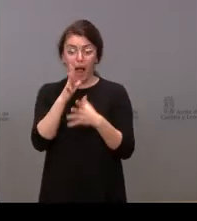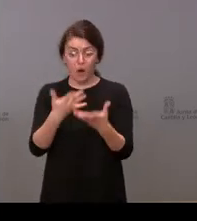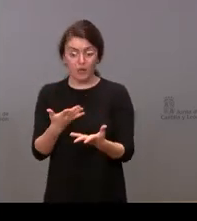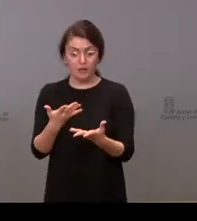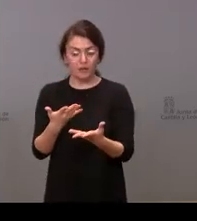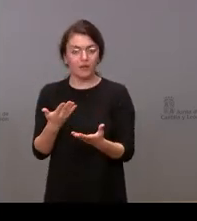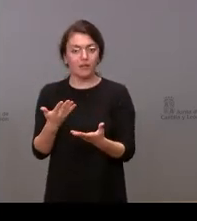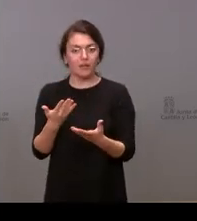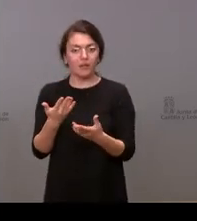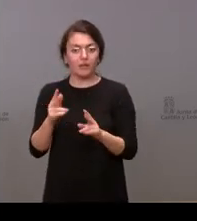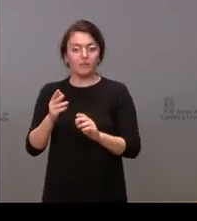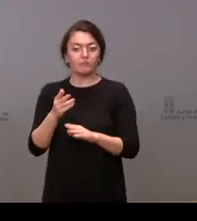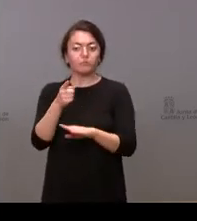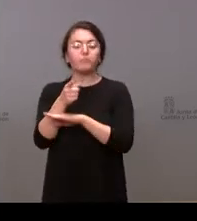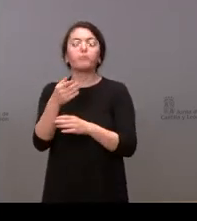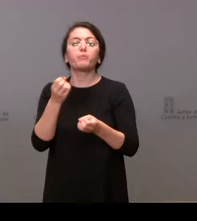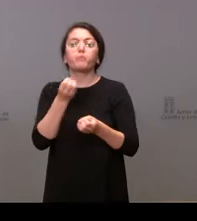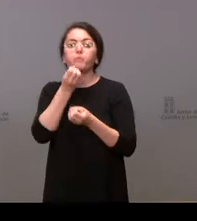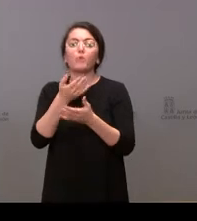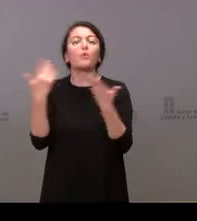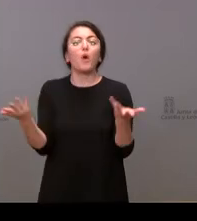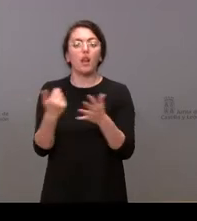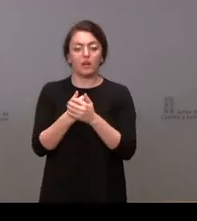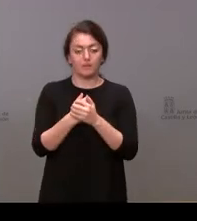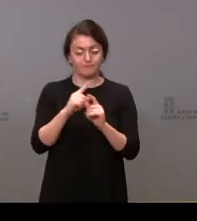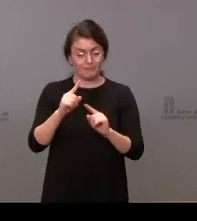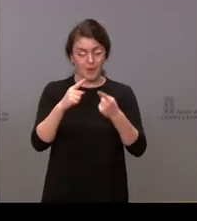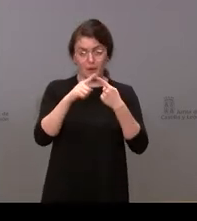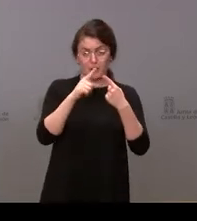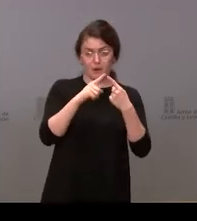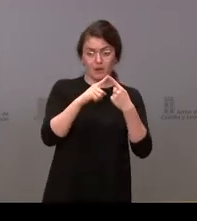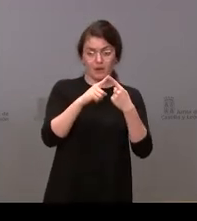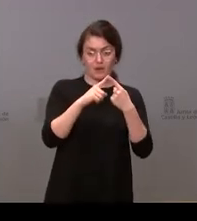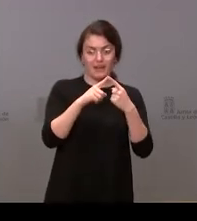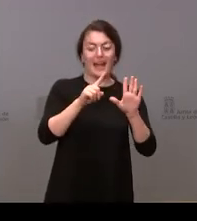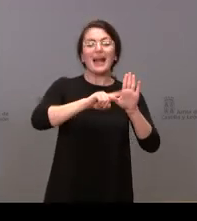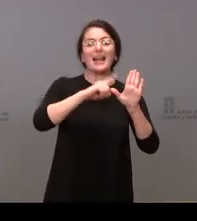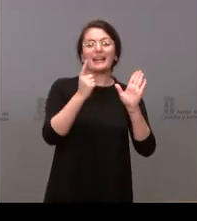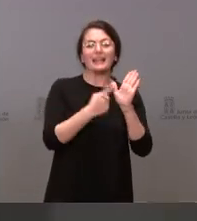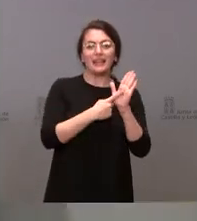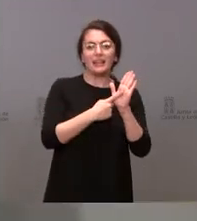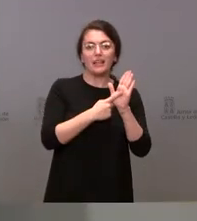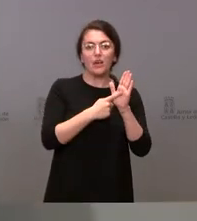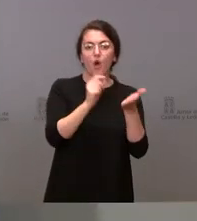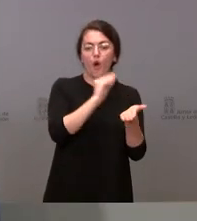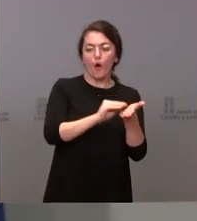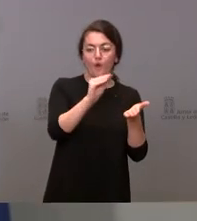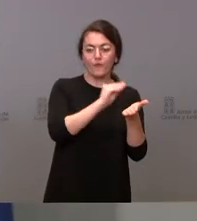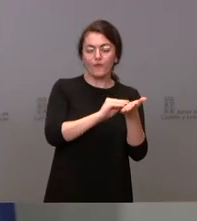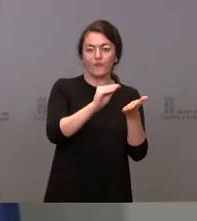ella. La primera pregunta es la ley de la Oficina contra el Fraude, la que